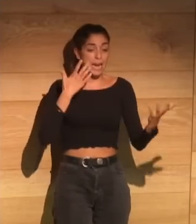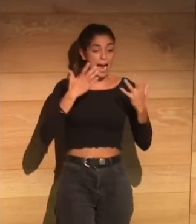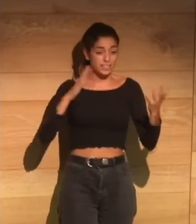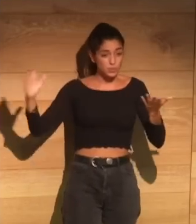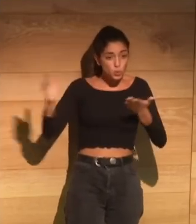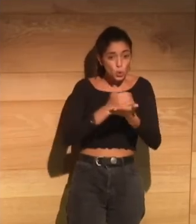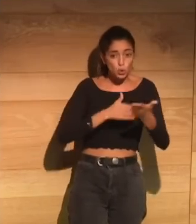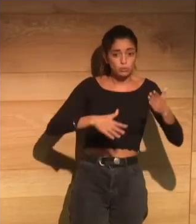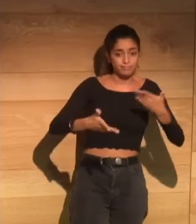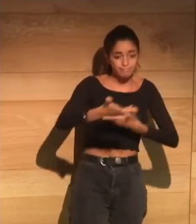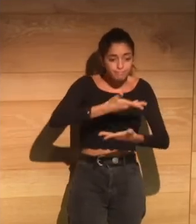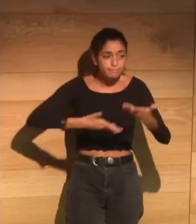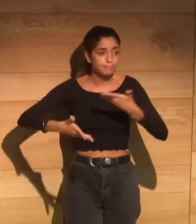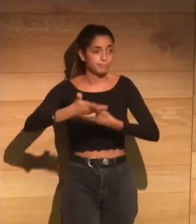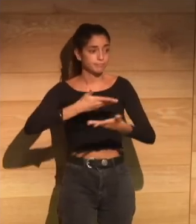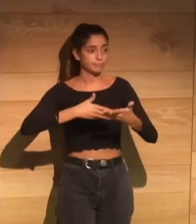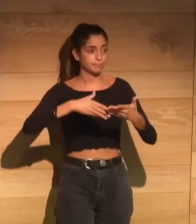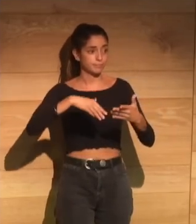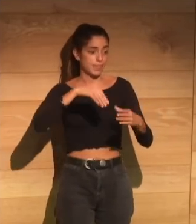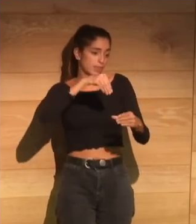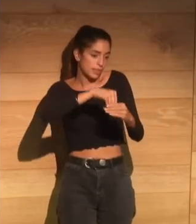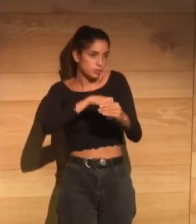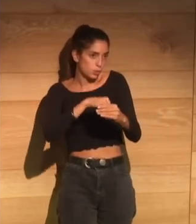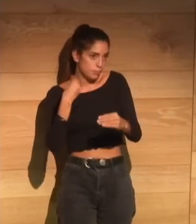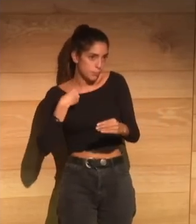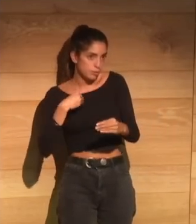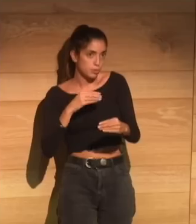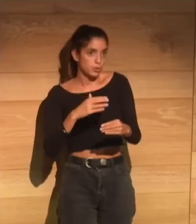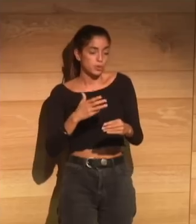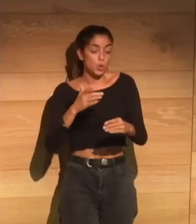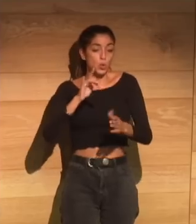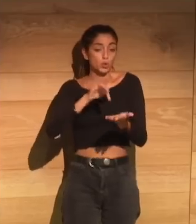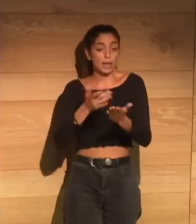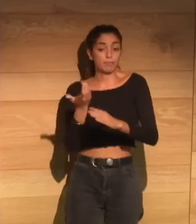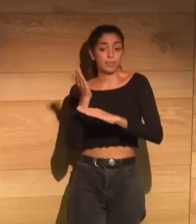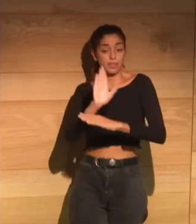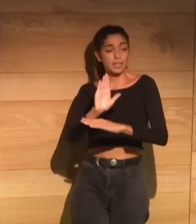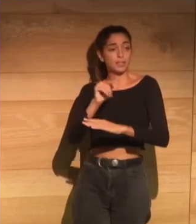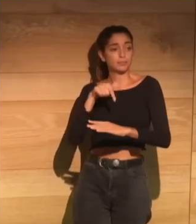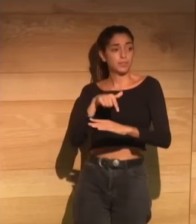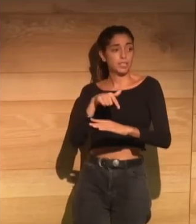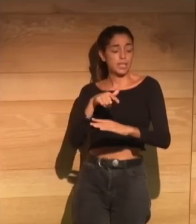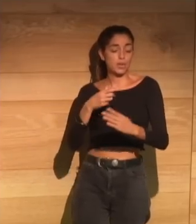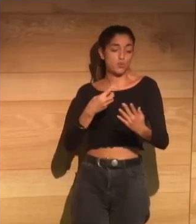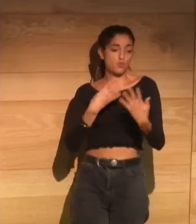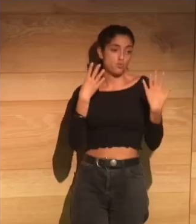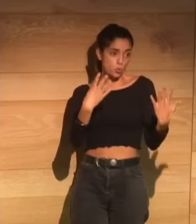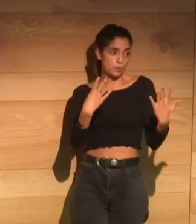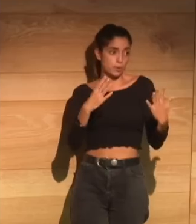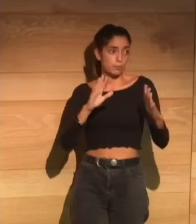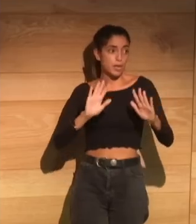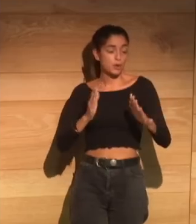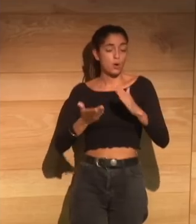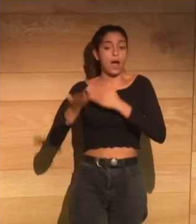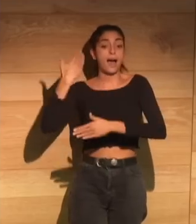sí mismos. Quiero decir, el cine, aunque sea el noveno, no deja de ser heredero de todos los